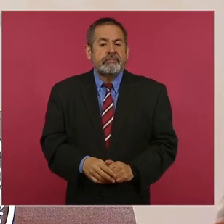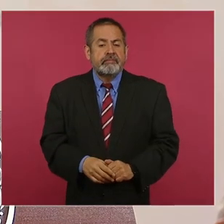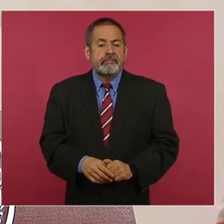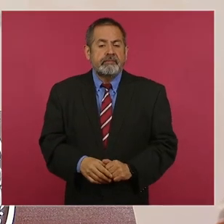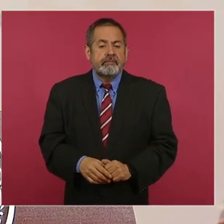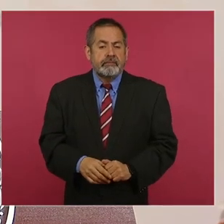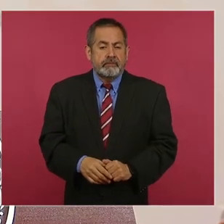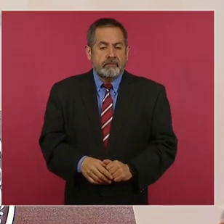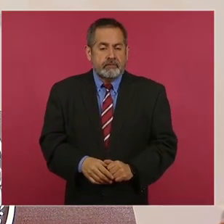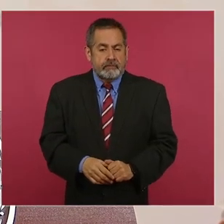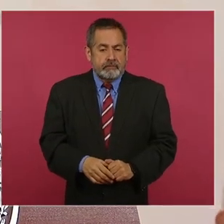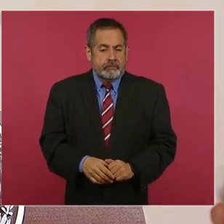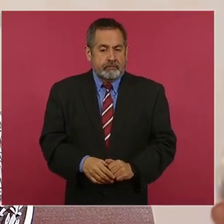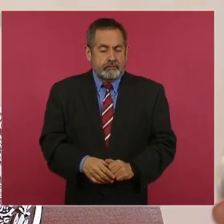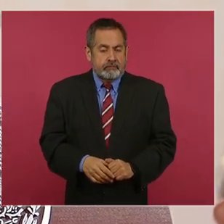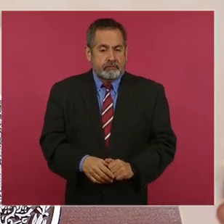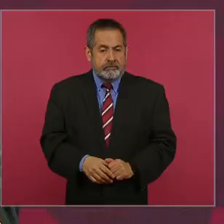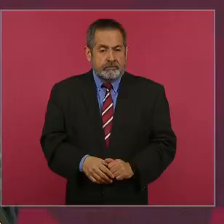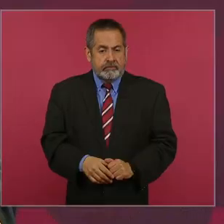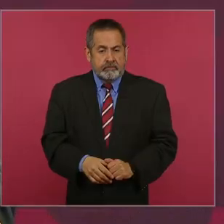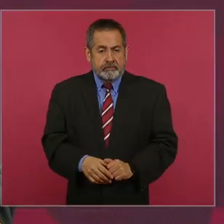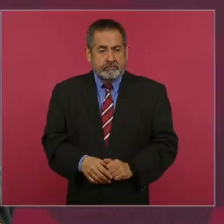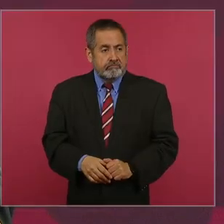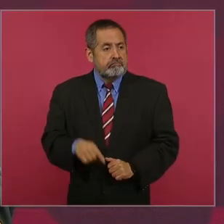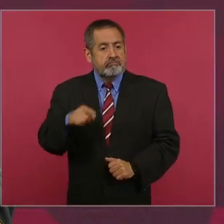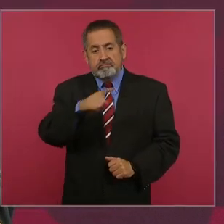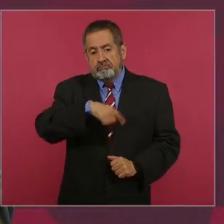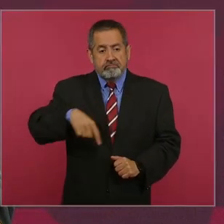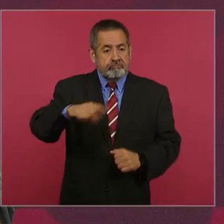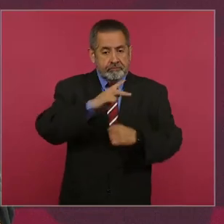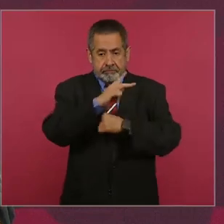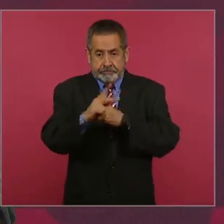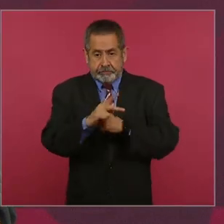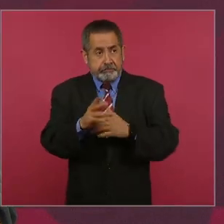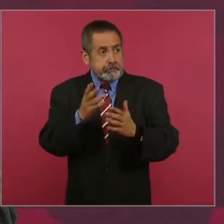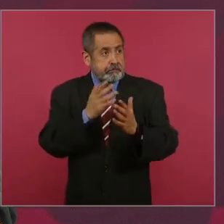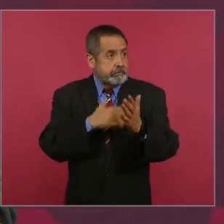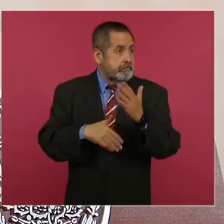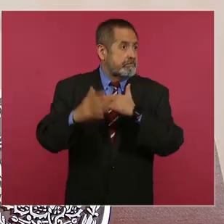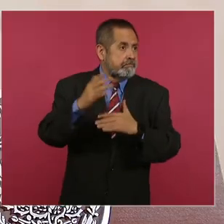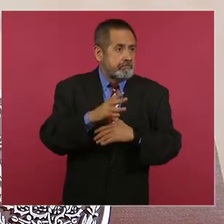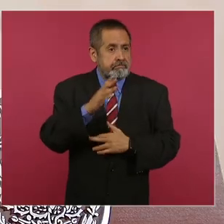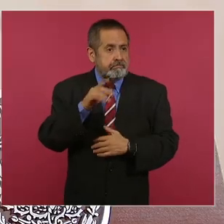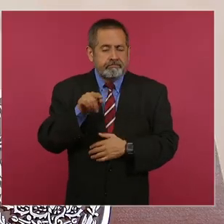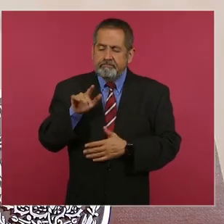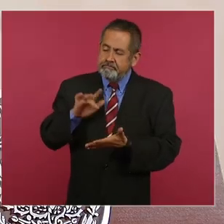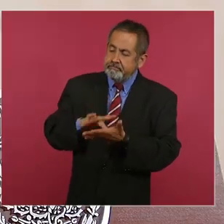no podríamos sacar adelante al país de veras